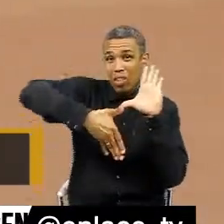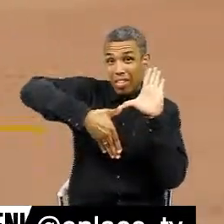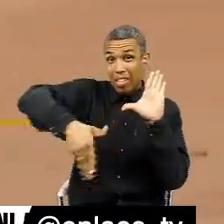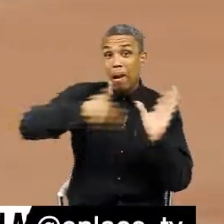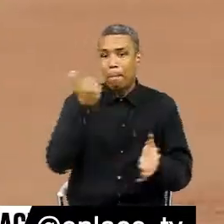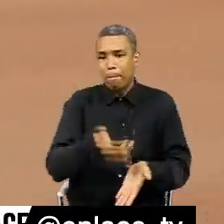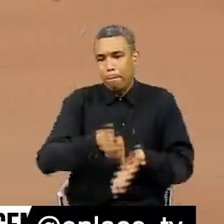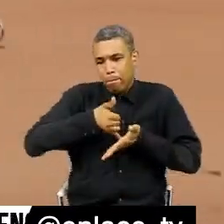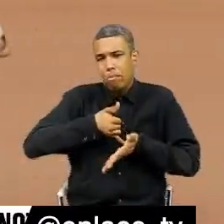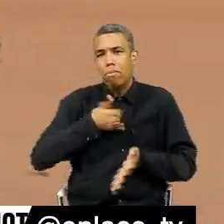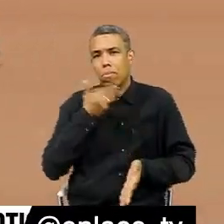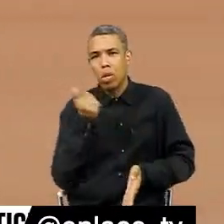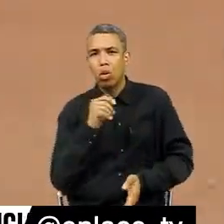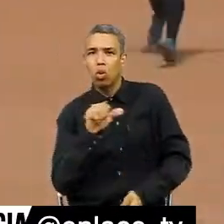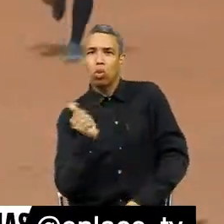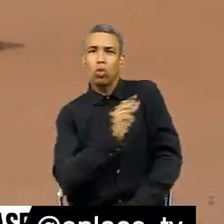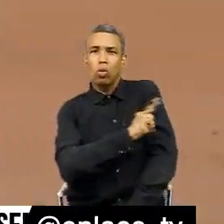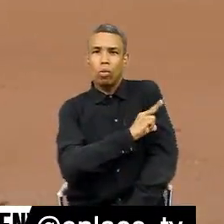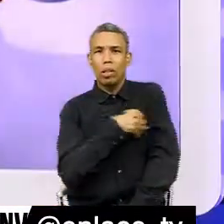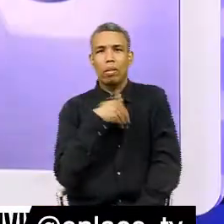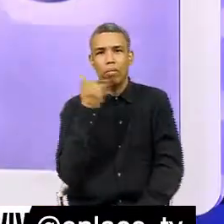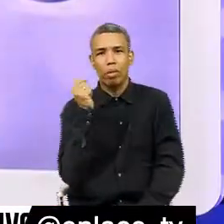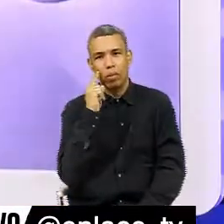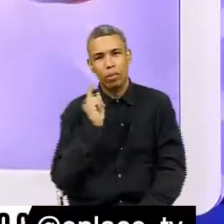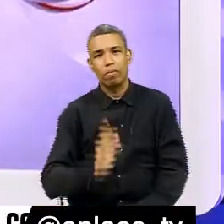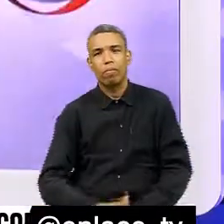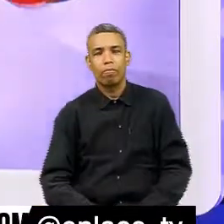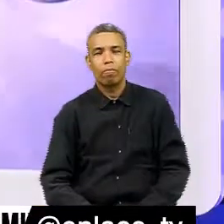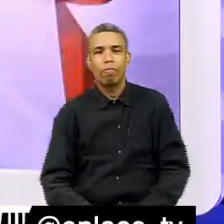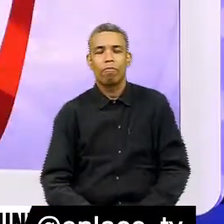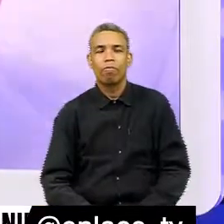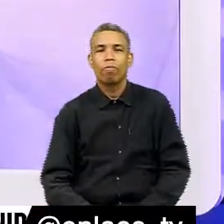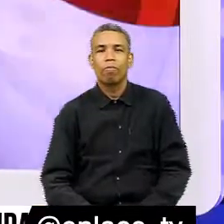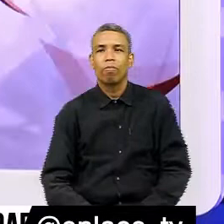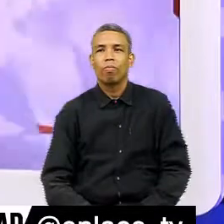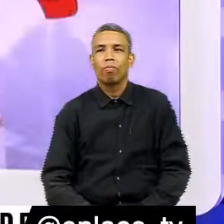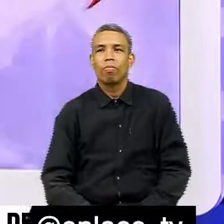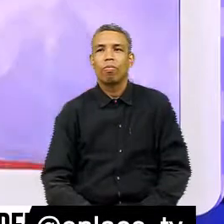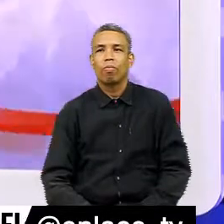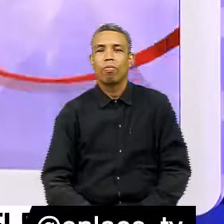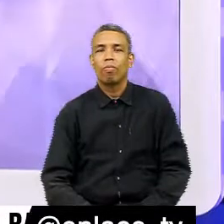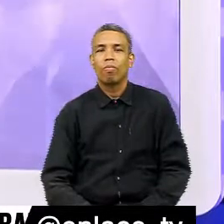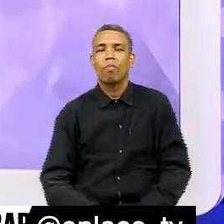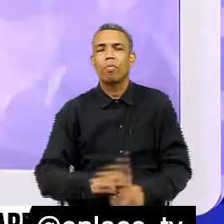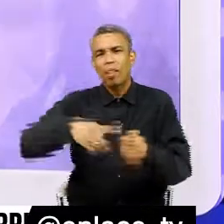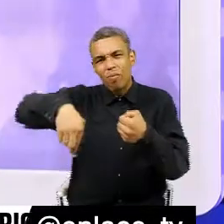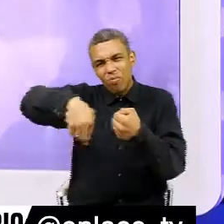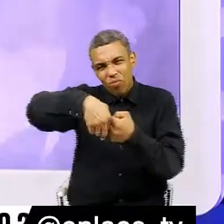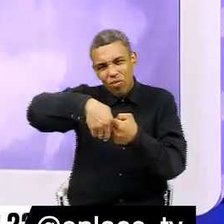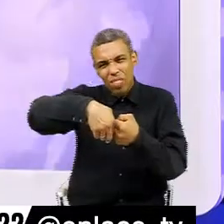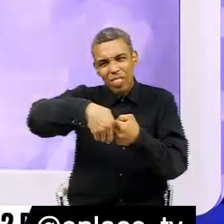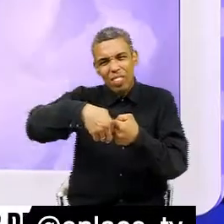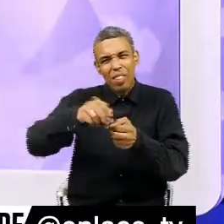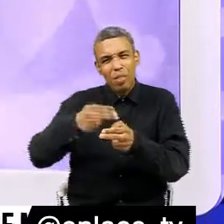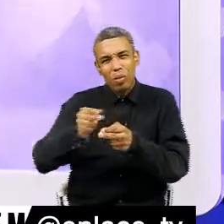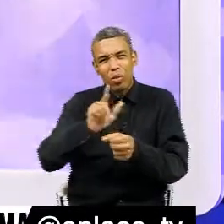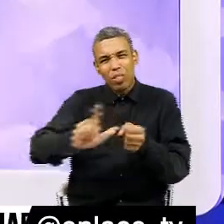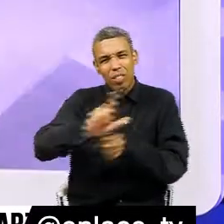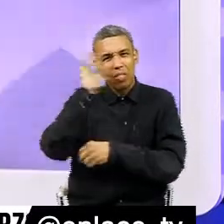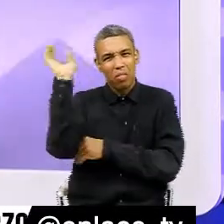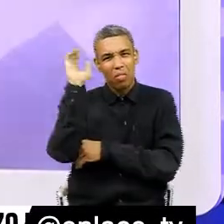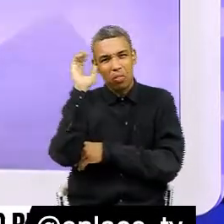a Motel Calle Real por el grupo 2. Y ya se conoce el precio de la boletería para el tercer compromiso de Alianza